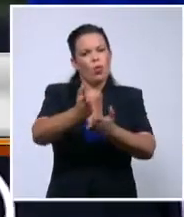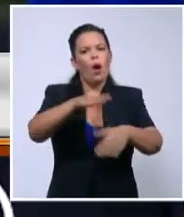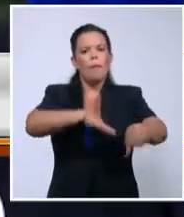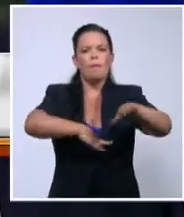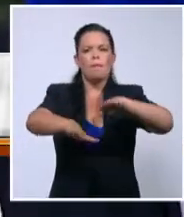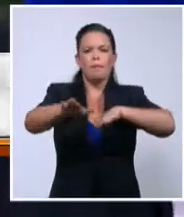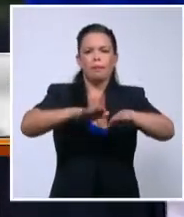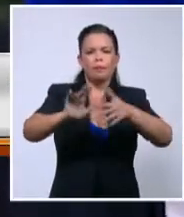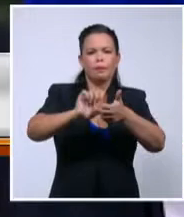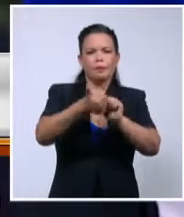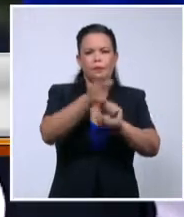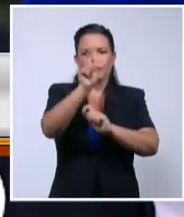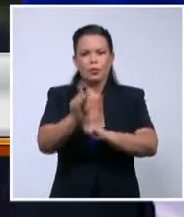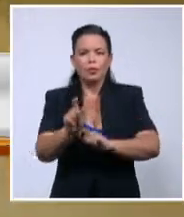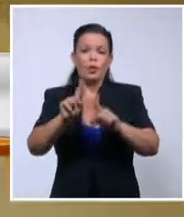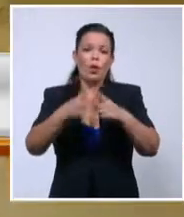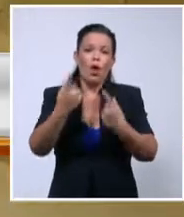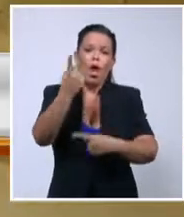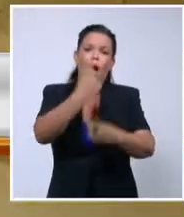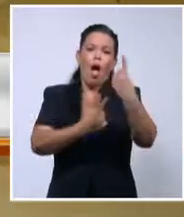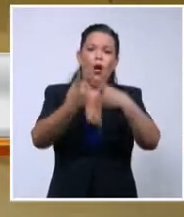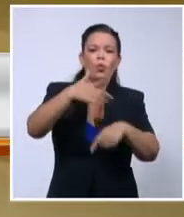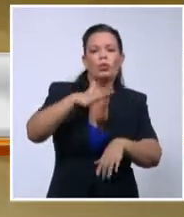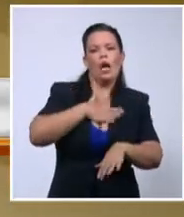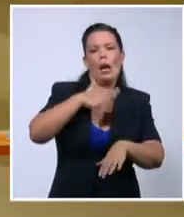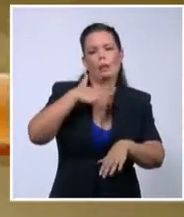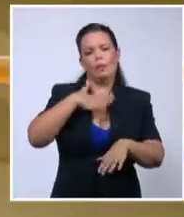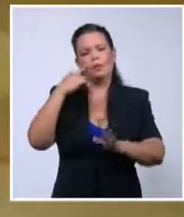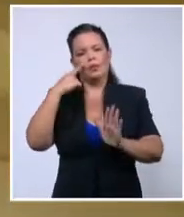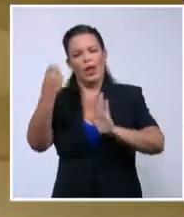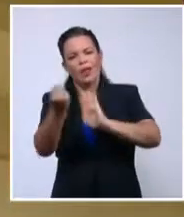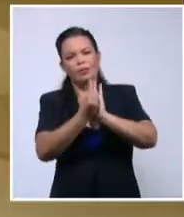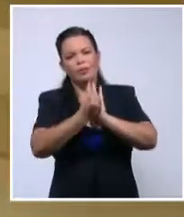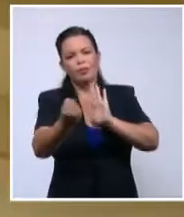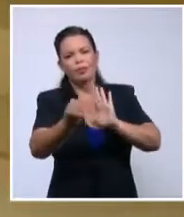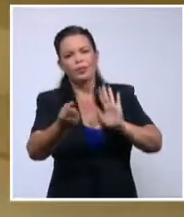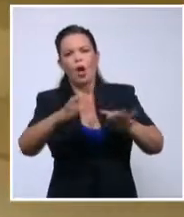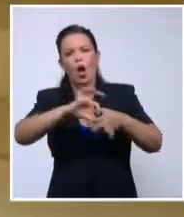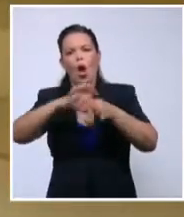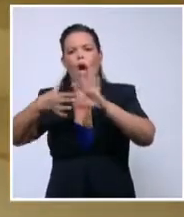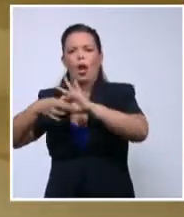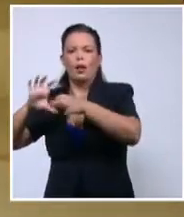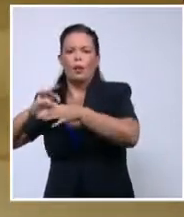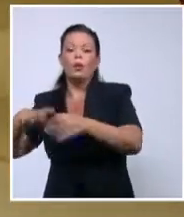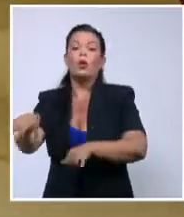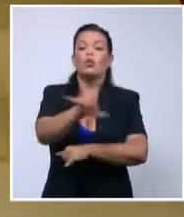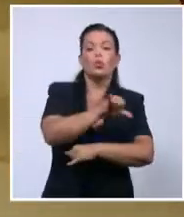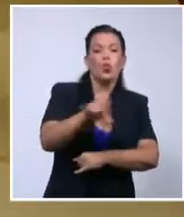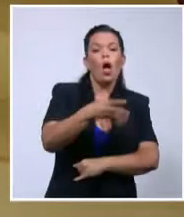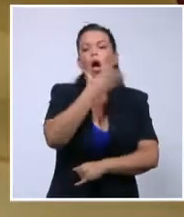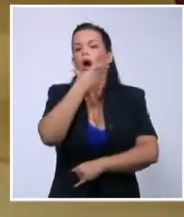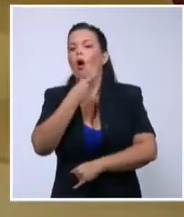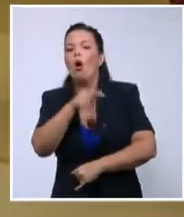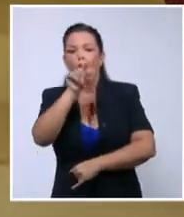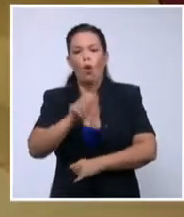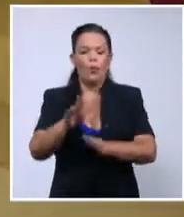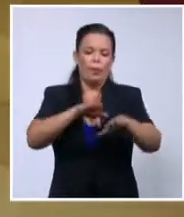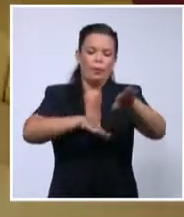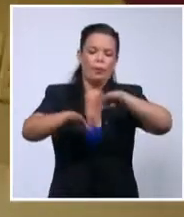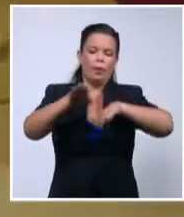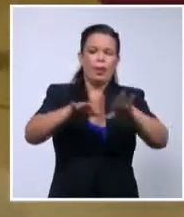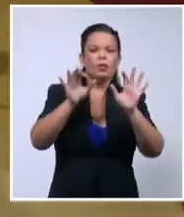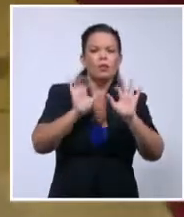están en víspera de la clasificación olímpica, y los otros, las figuras jóvenes, que también la estamos preparando con vista a los Juegos